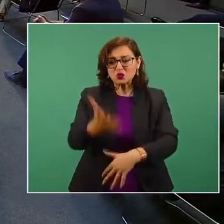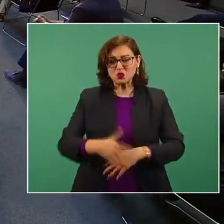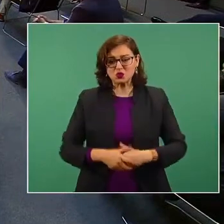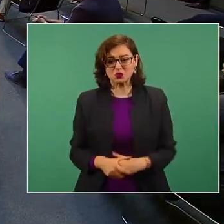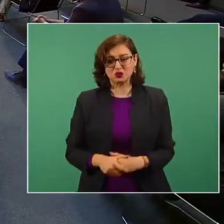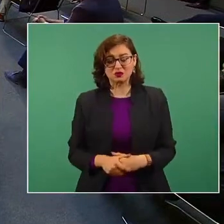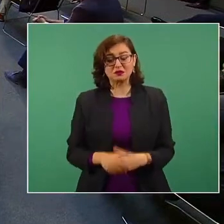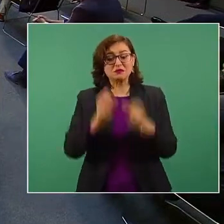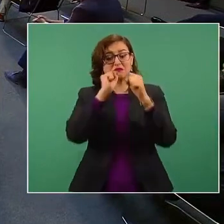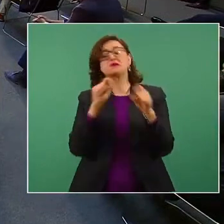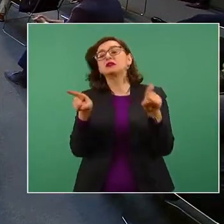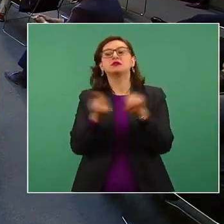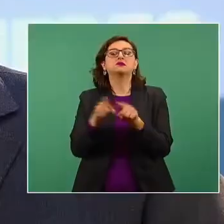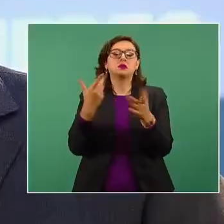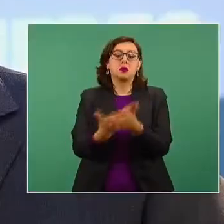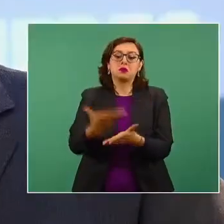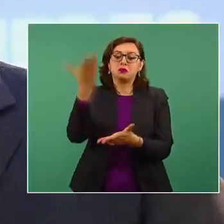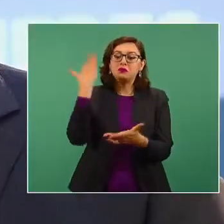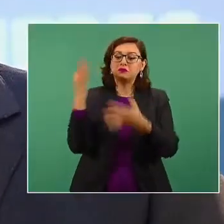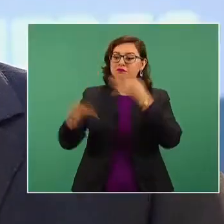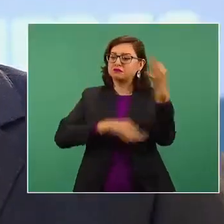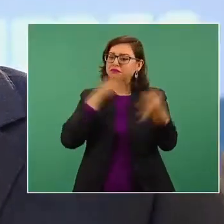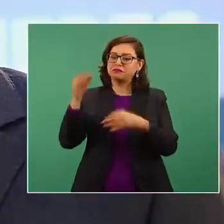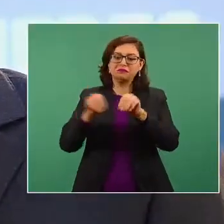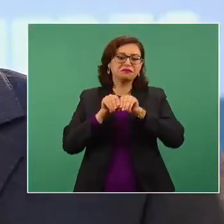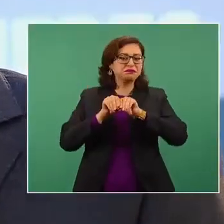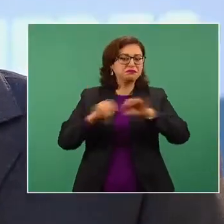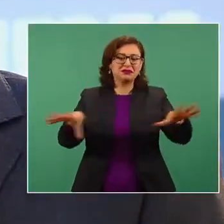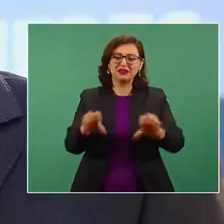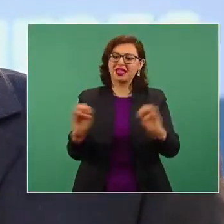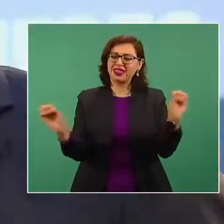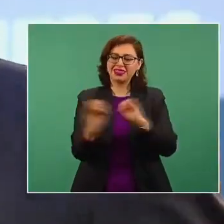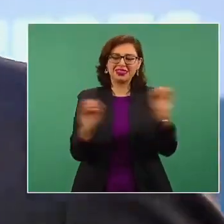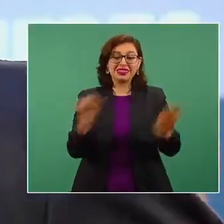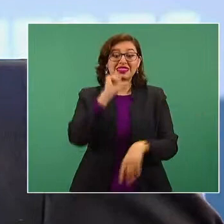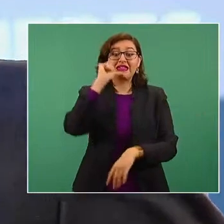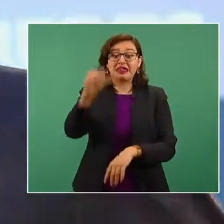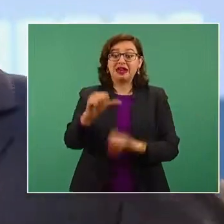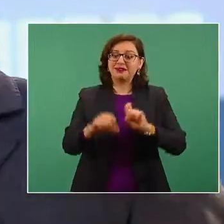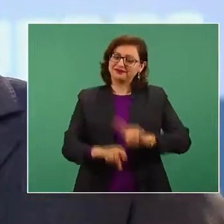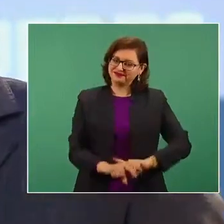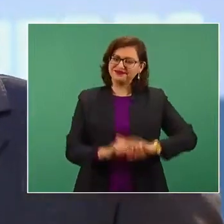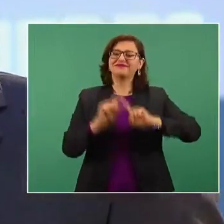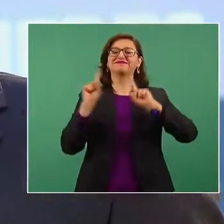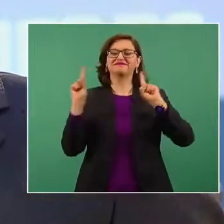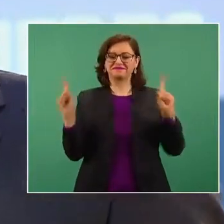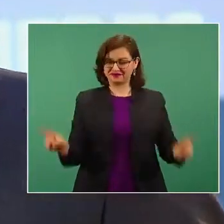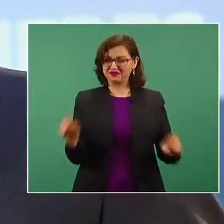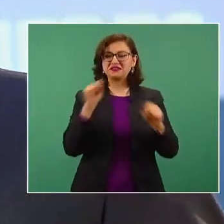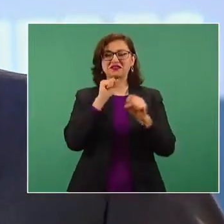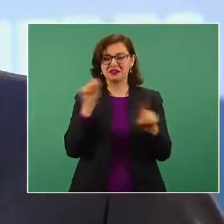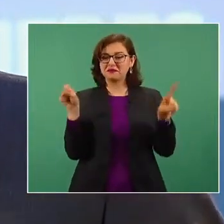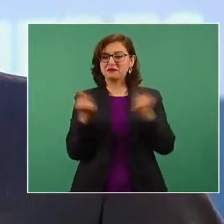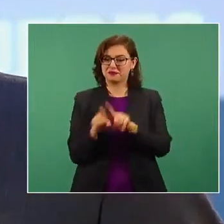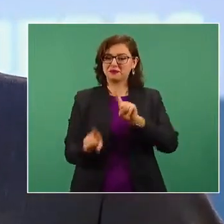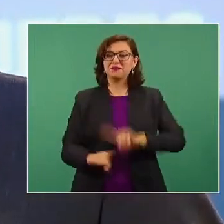ninguna campaña para esto. Al contrario,